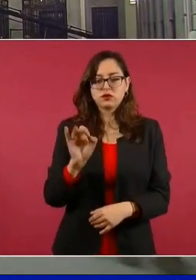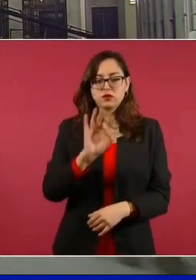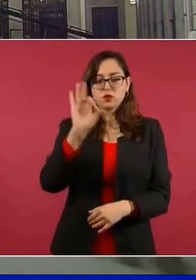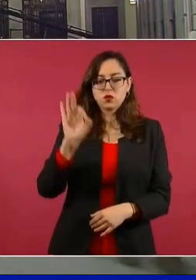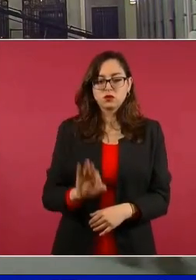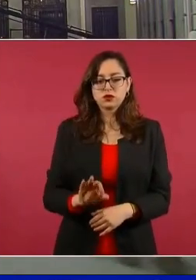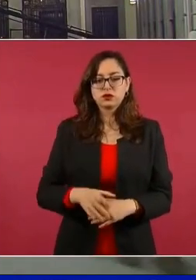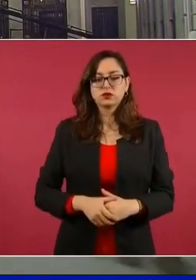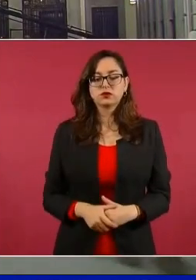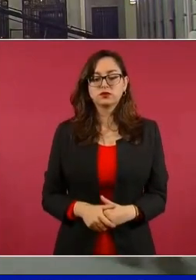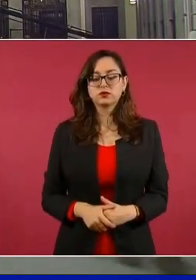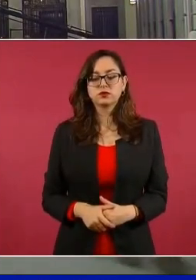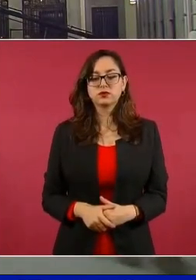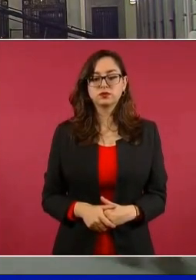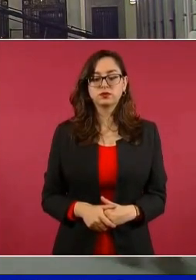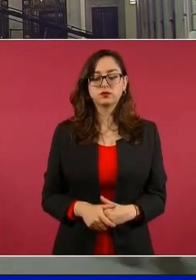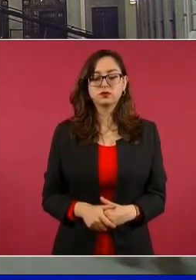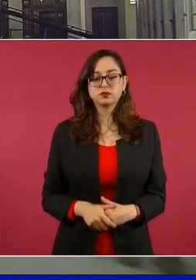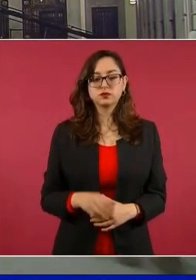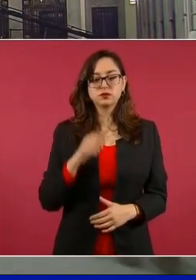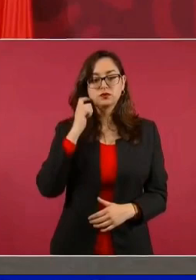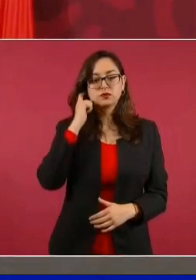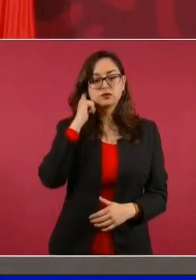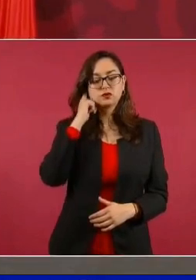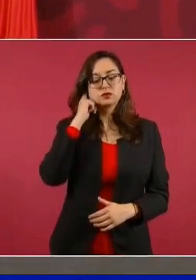O sea, vean el decreto,